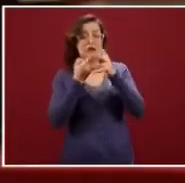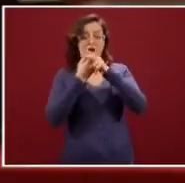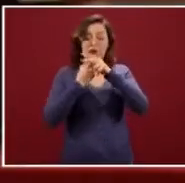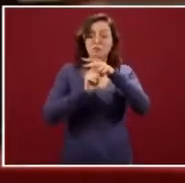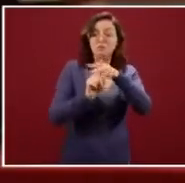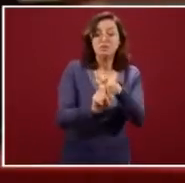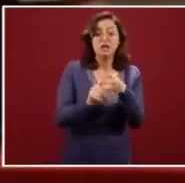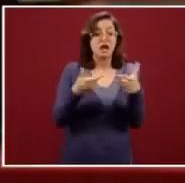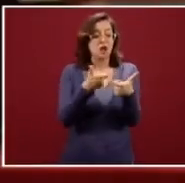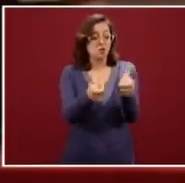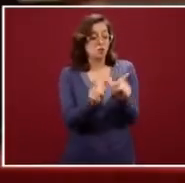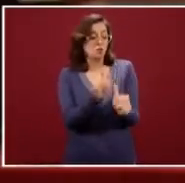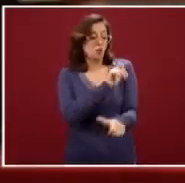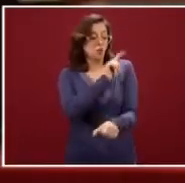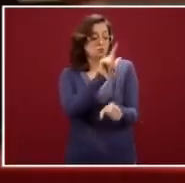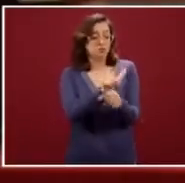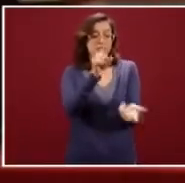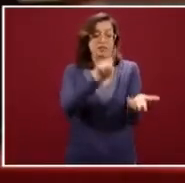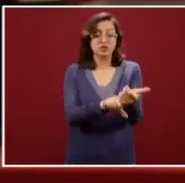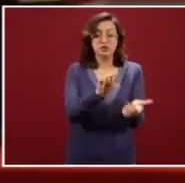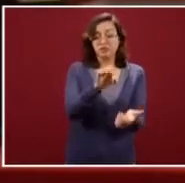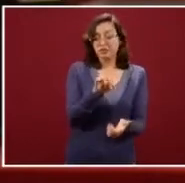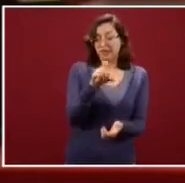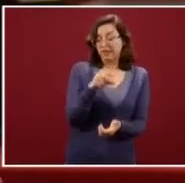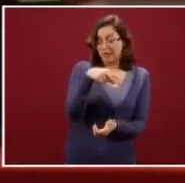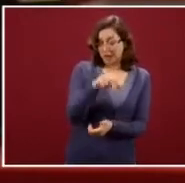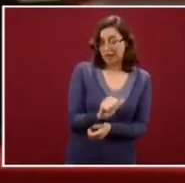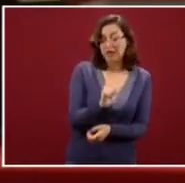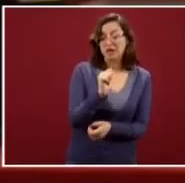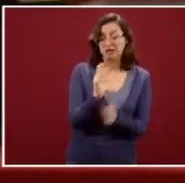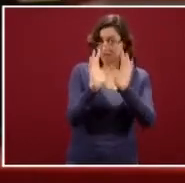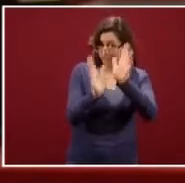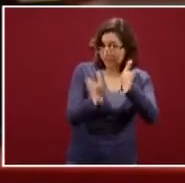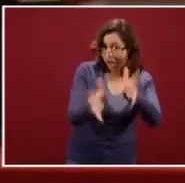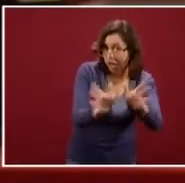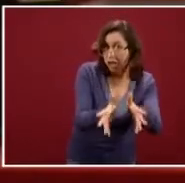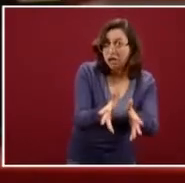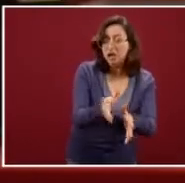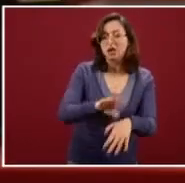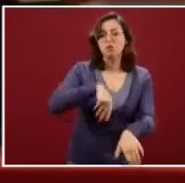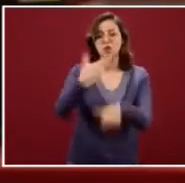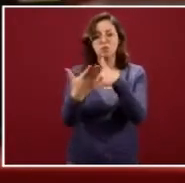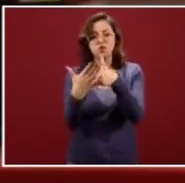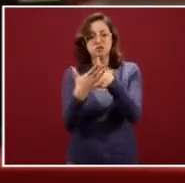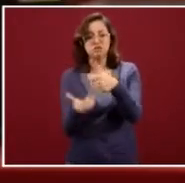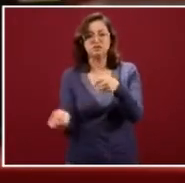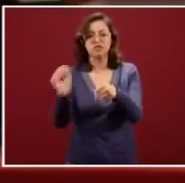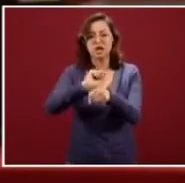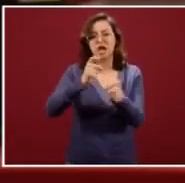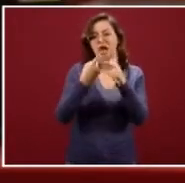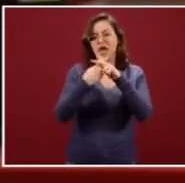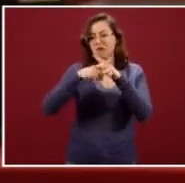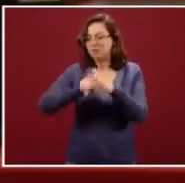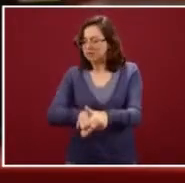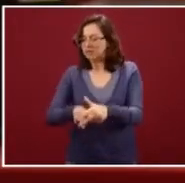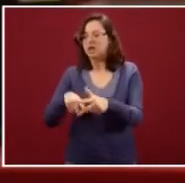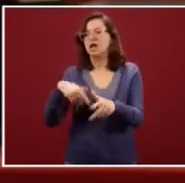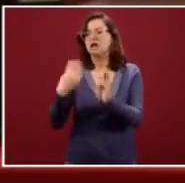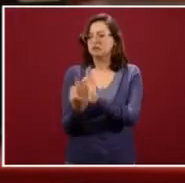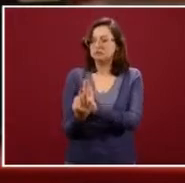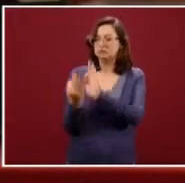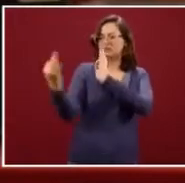equipos especiales para los elementos de la Sedena. Y por otra parte, la siguiente semana se entra en esta jornada de medidas de sana